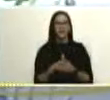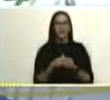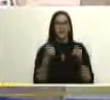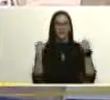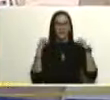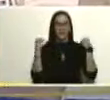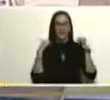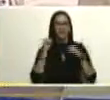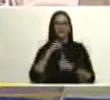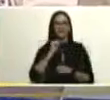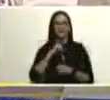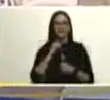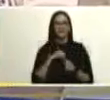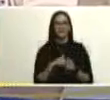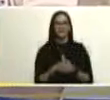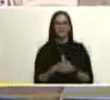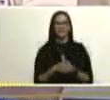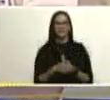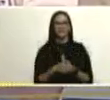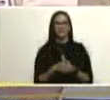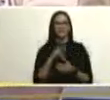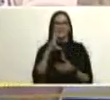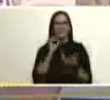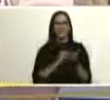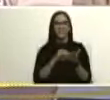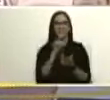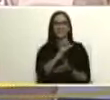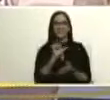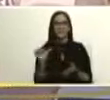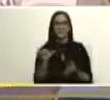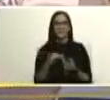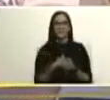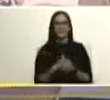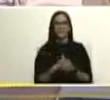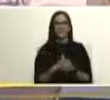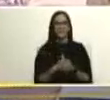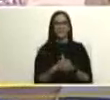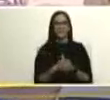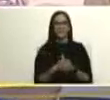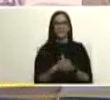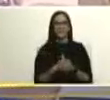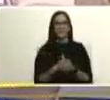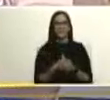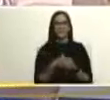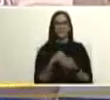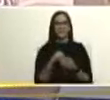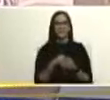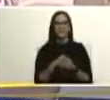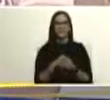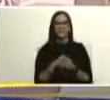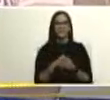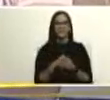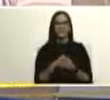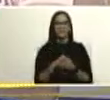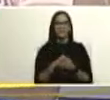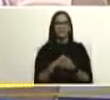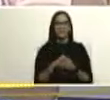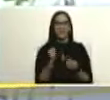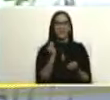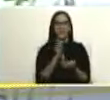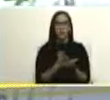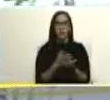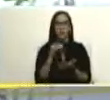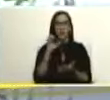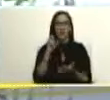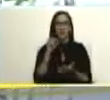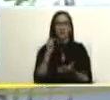entrenando? Sí. Está bien. 3 veces a la semana. ¿Dónde entrenas? No, más que... No, toda la semana, mentira. Con el club Edson. Está